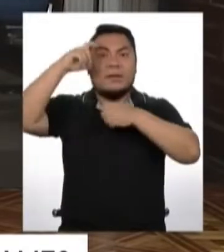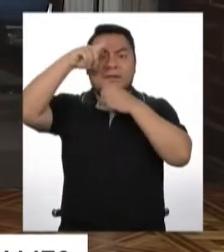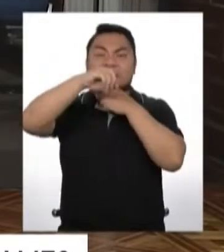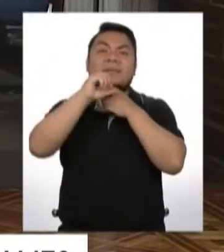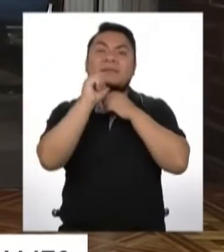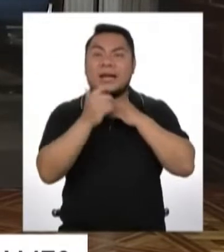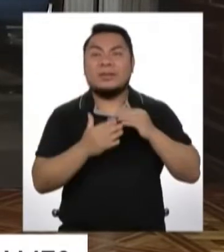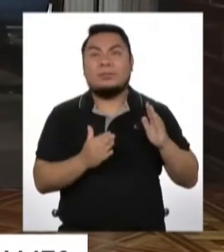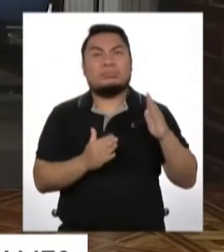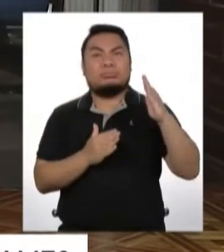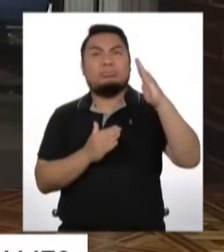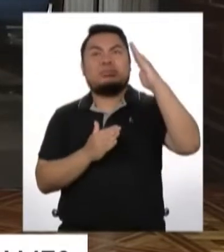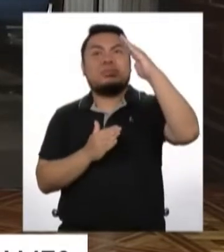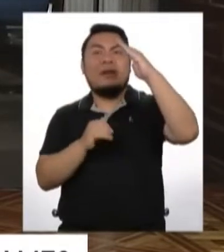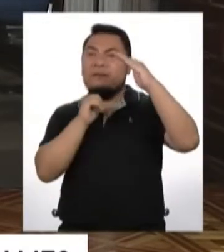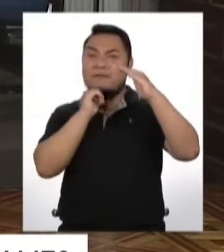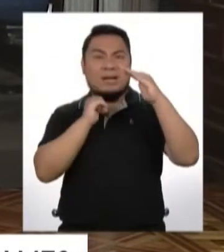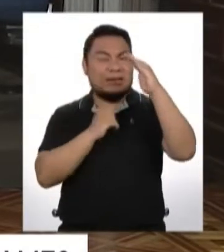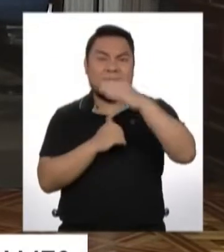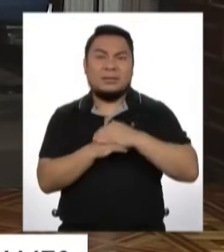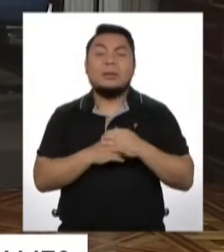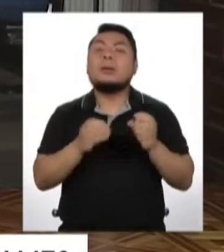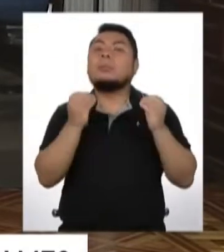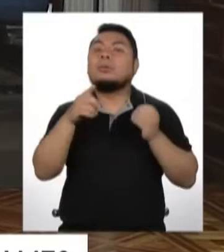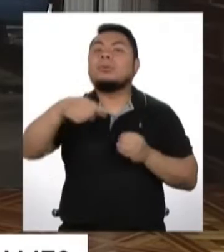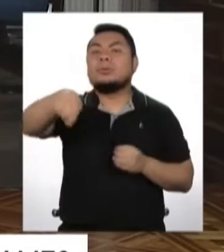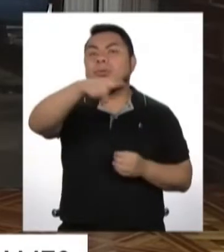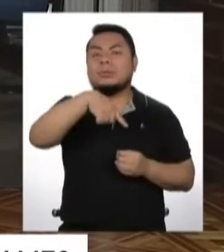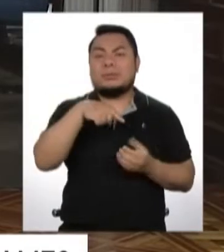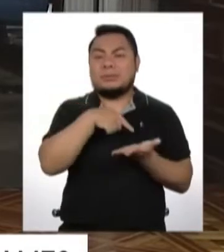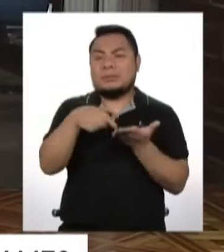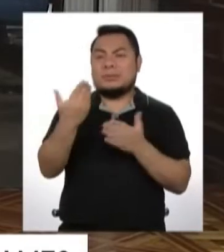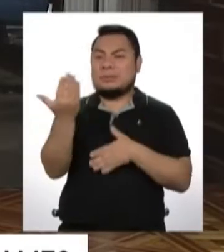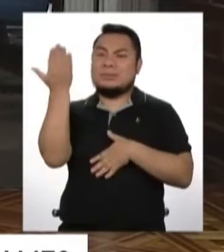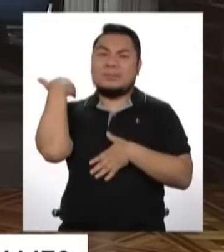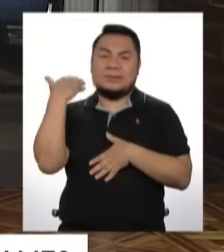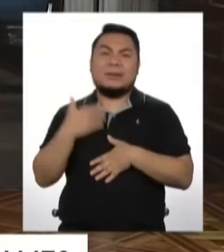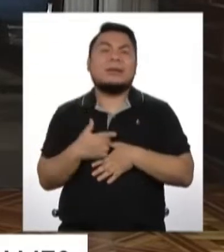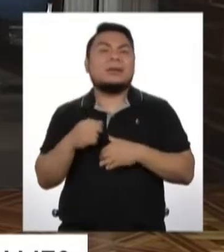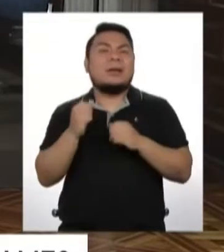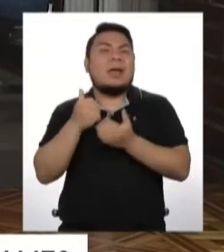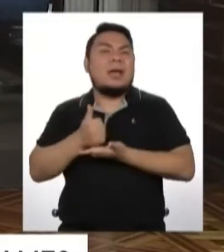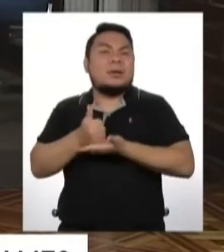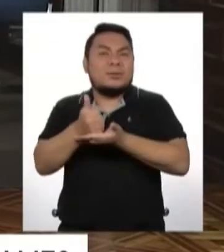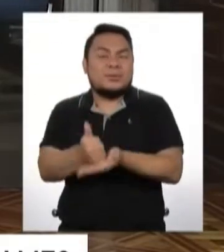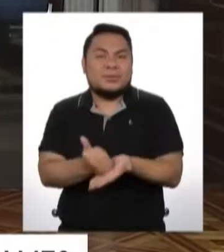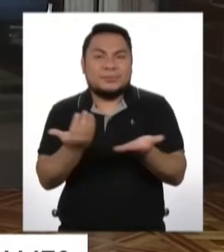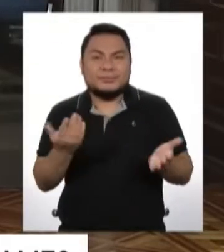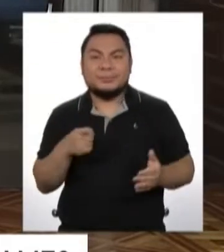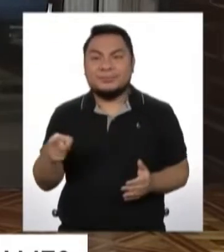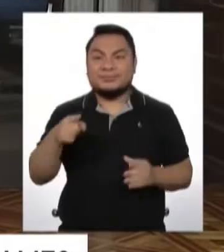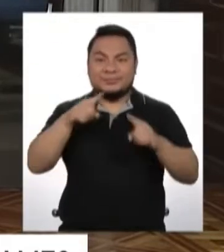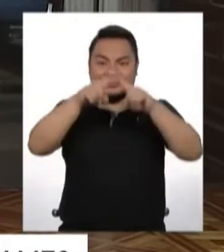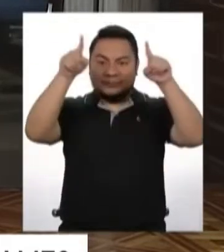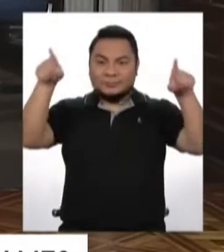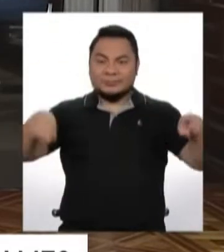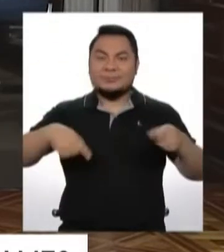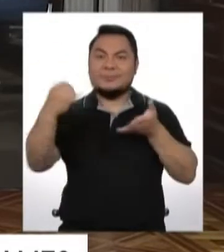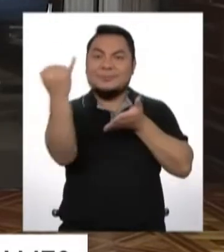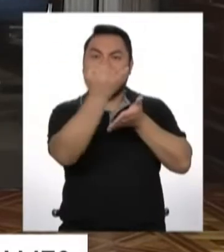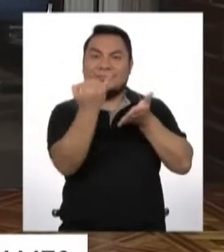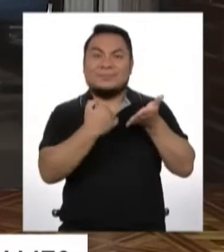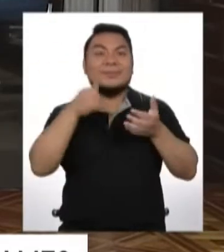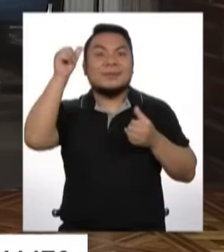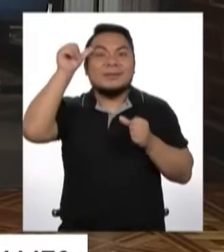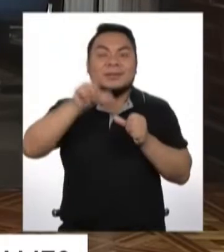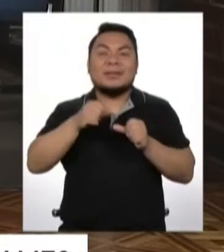Porque, como ustedes apreciaron la semana pasada, cuando con ayuda de una gráfica les expliqué